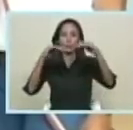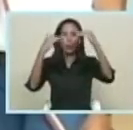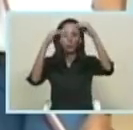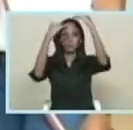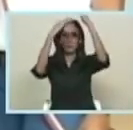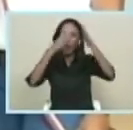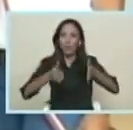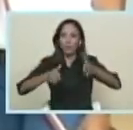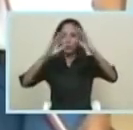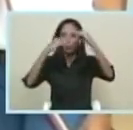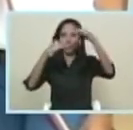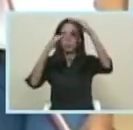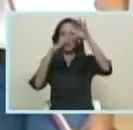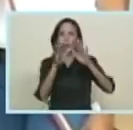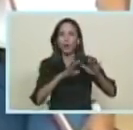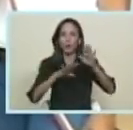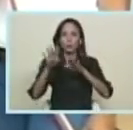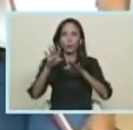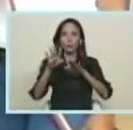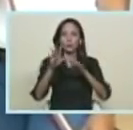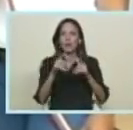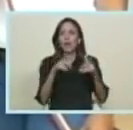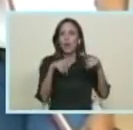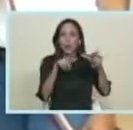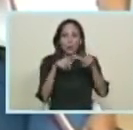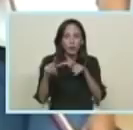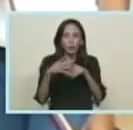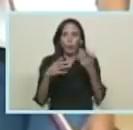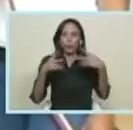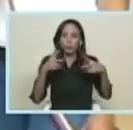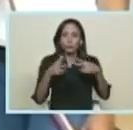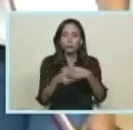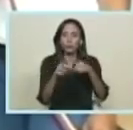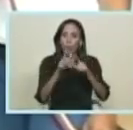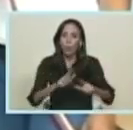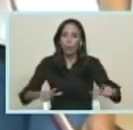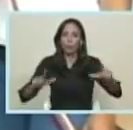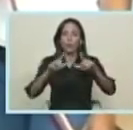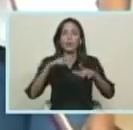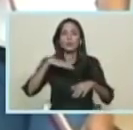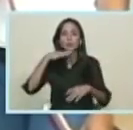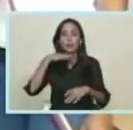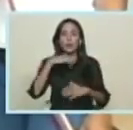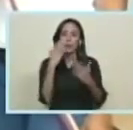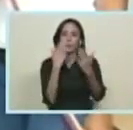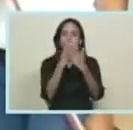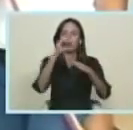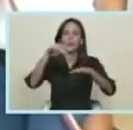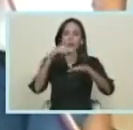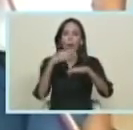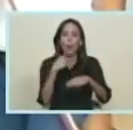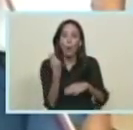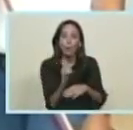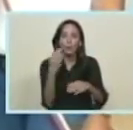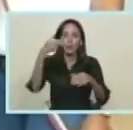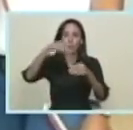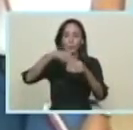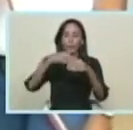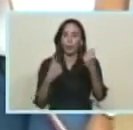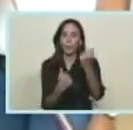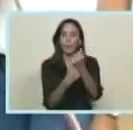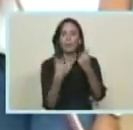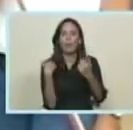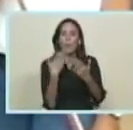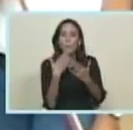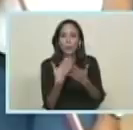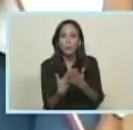14, gracias a la Revolución Bolivariana, en la reinauguración de nuestra sede, la sede del Frente Nacional de la Juventud Petrolera. Solicito